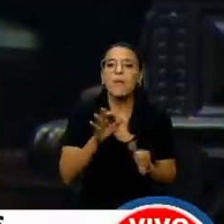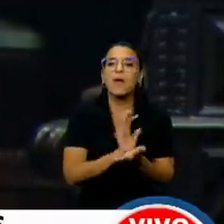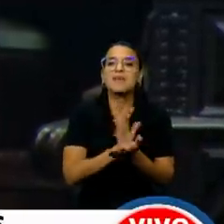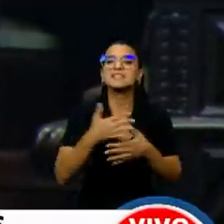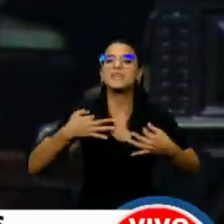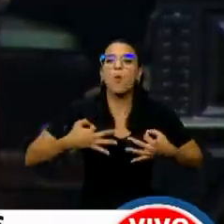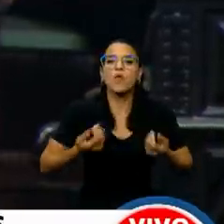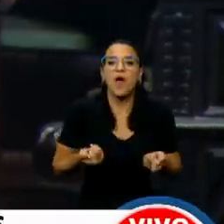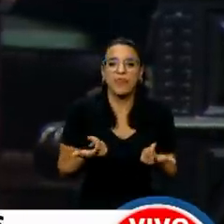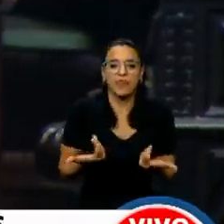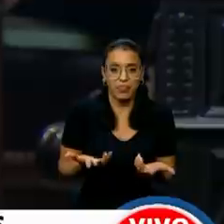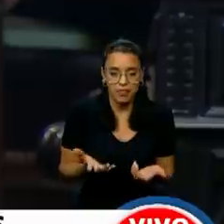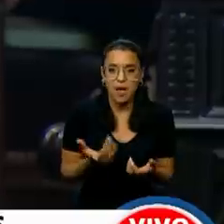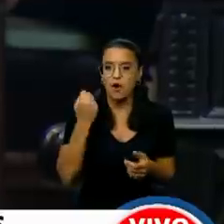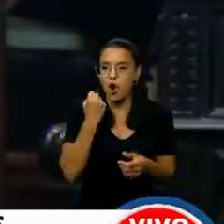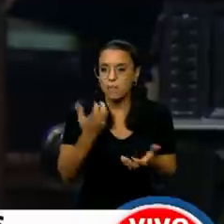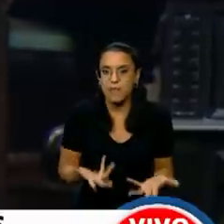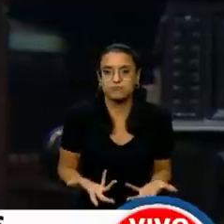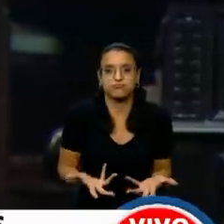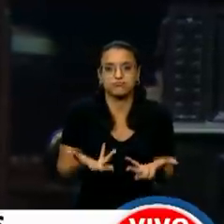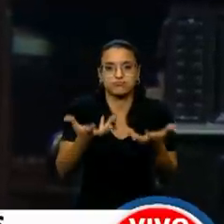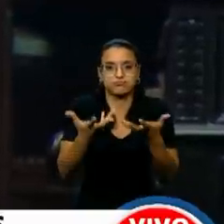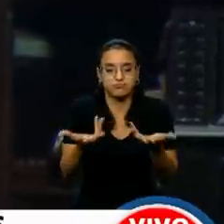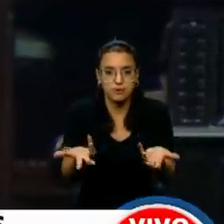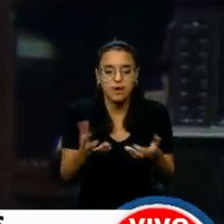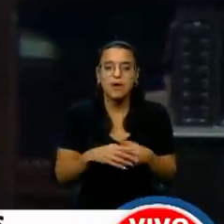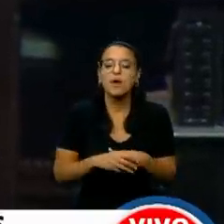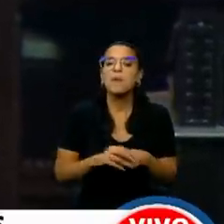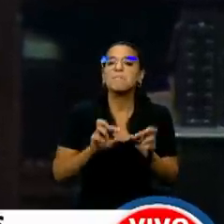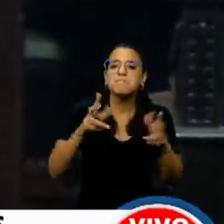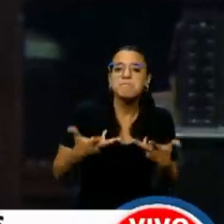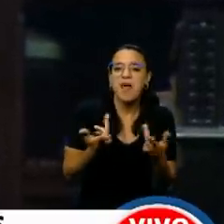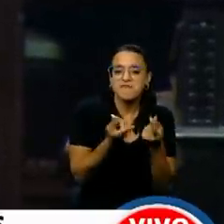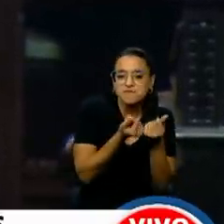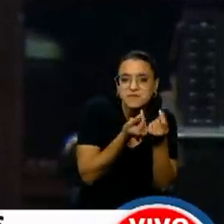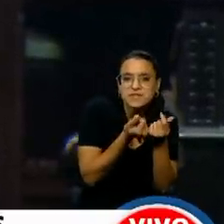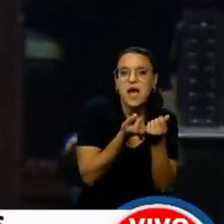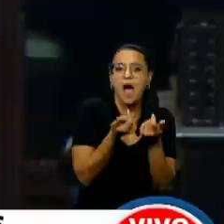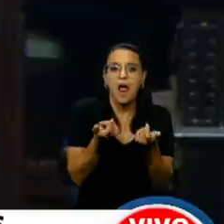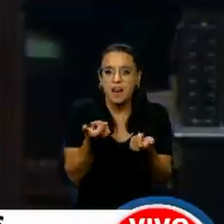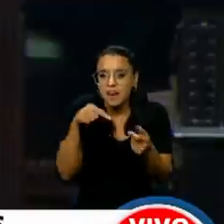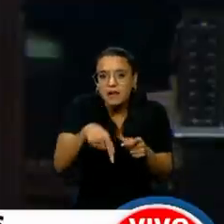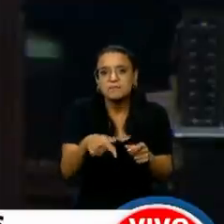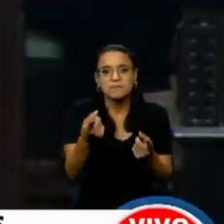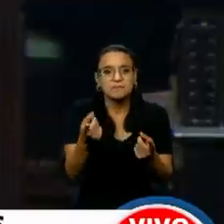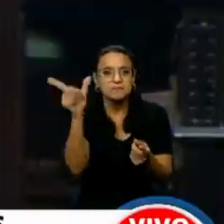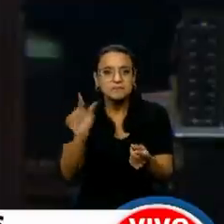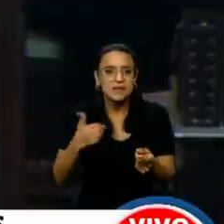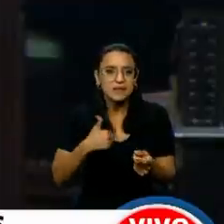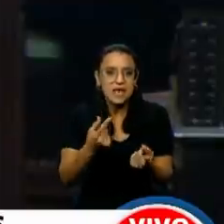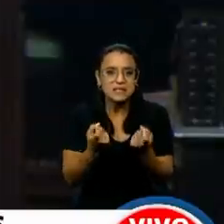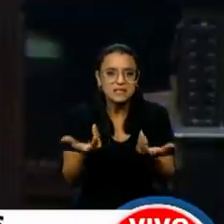para una economía que quiere crecer generar una política fiscal y monetaria que tanto necesita la argentina